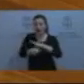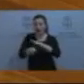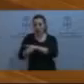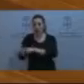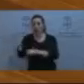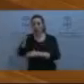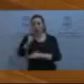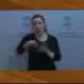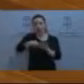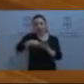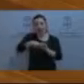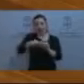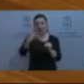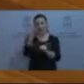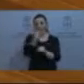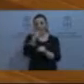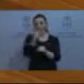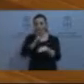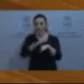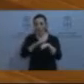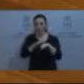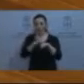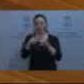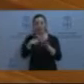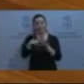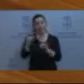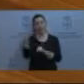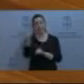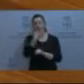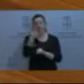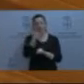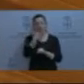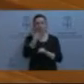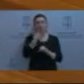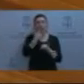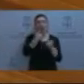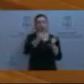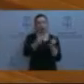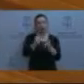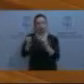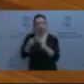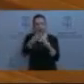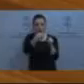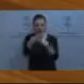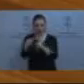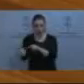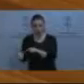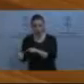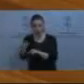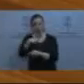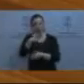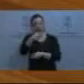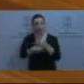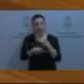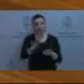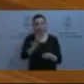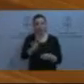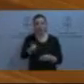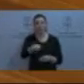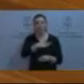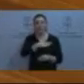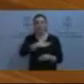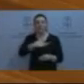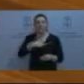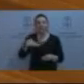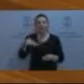de plazas escolares en los diferentes concejos. Y lo que queríamos hacer, o lo